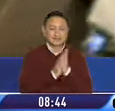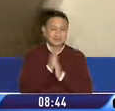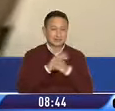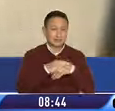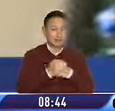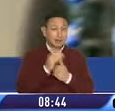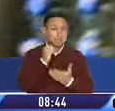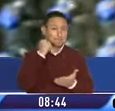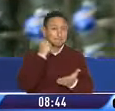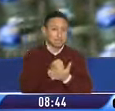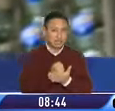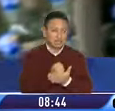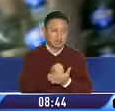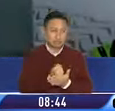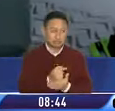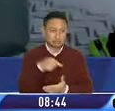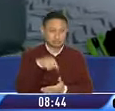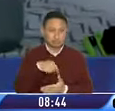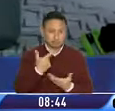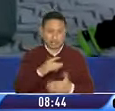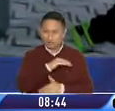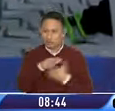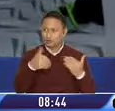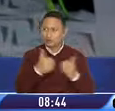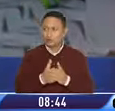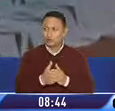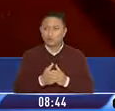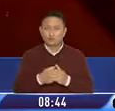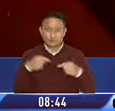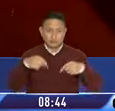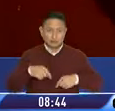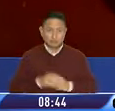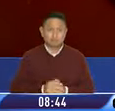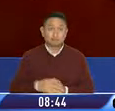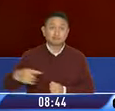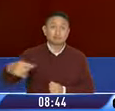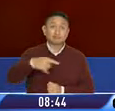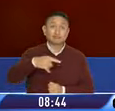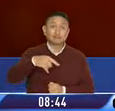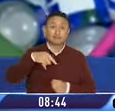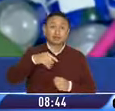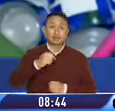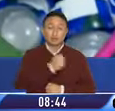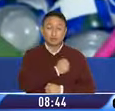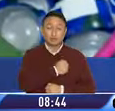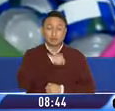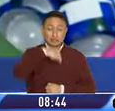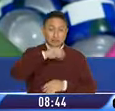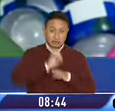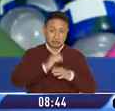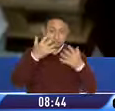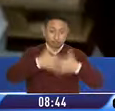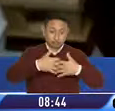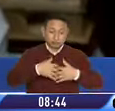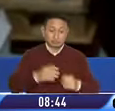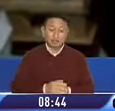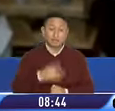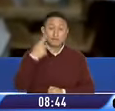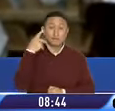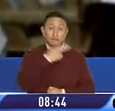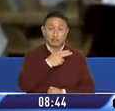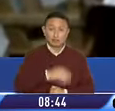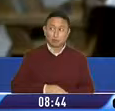marca específica, para lo cual contaba con todo lo necesario para envasar un licor de preparación casera y hacer pasar como un